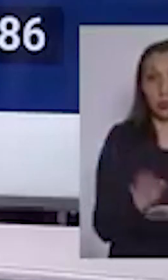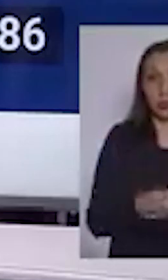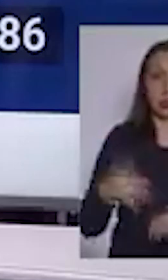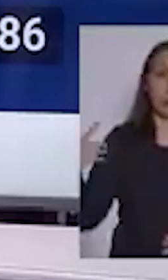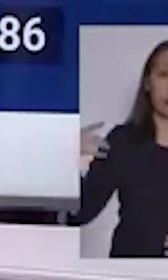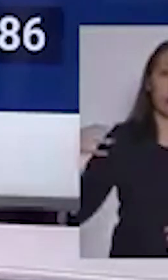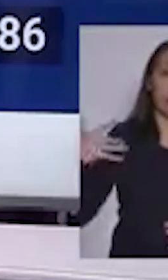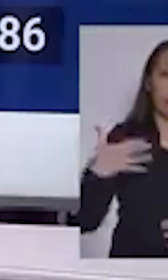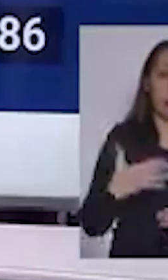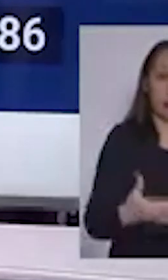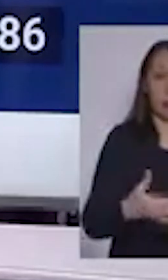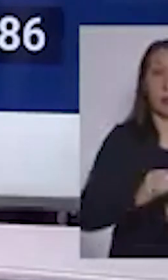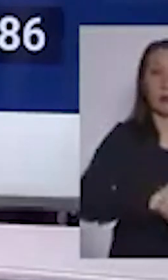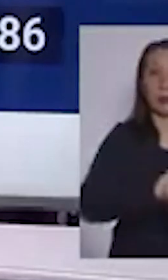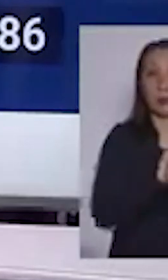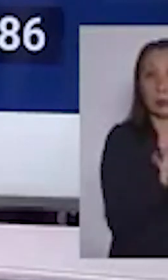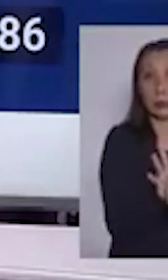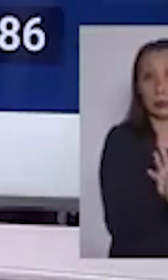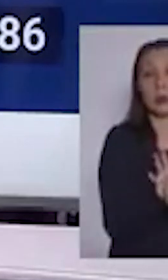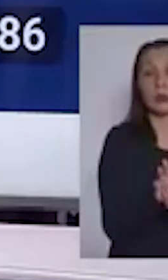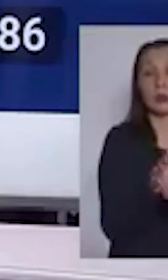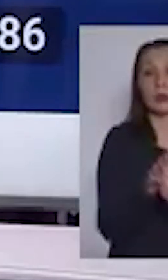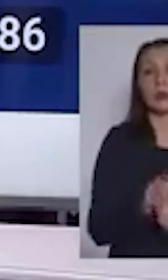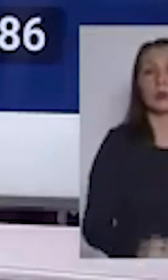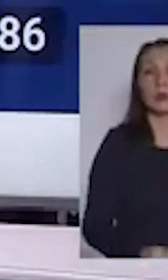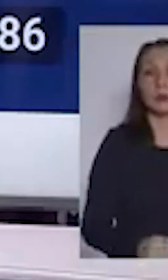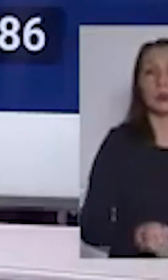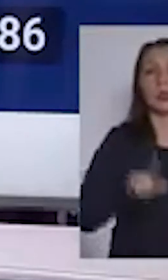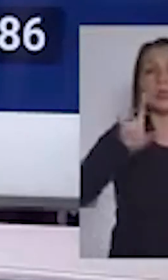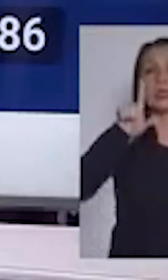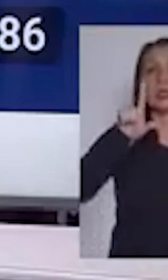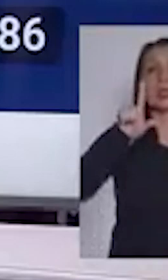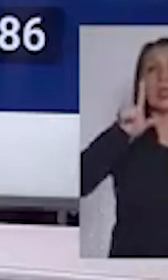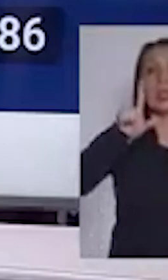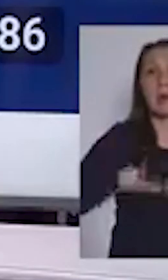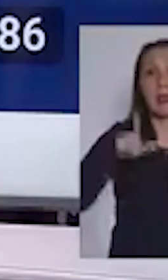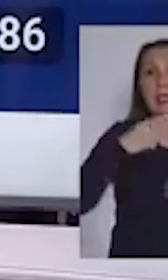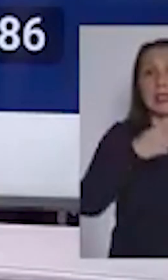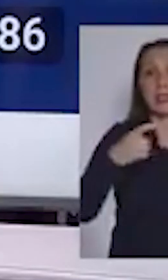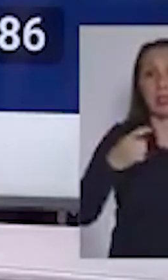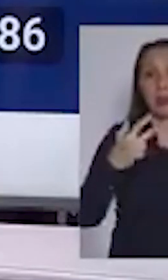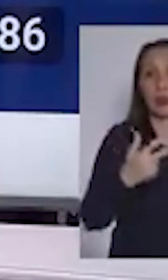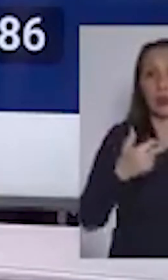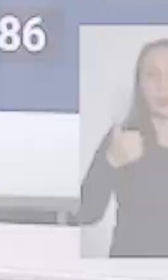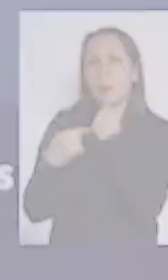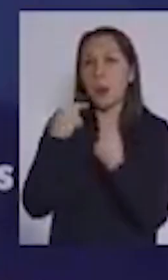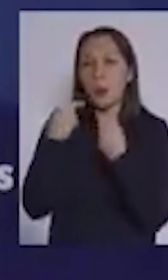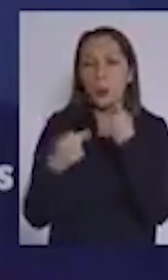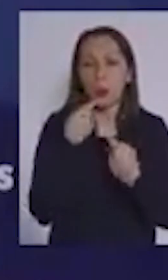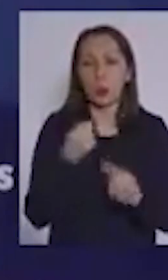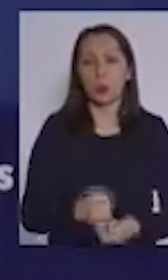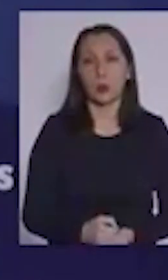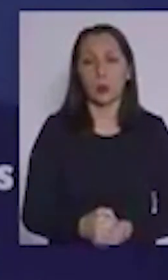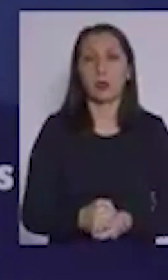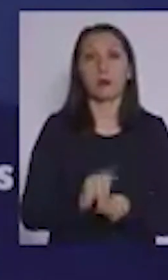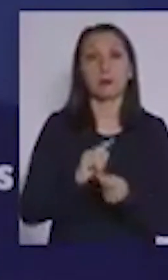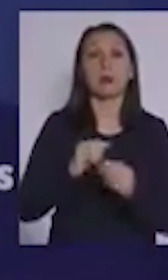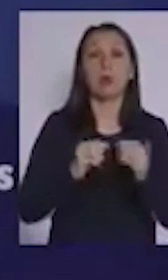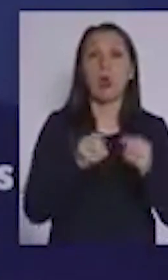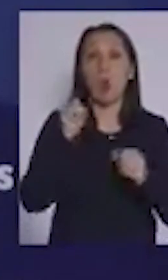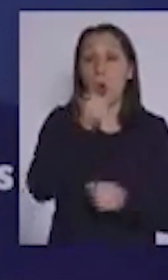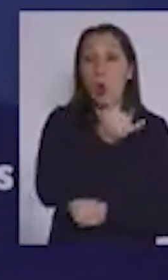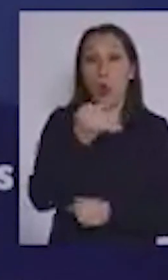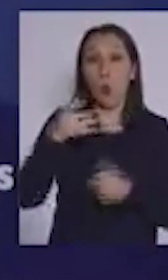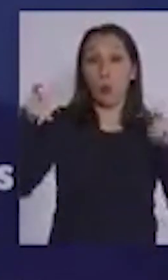asociados a kobe 19 asciende a 7 mil 186 en el país la variación de los